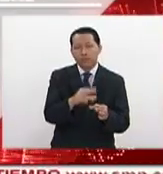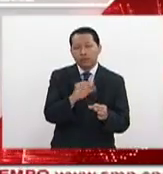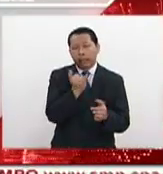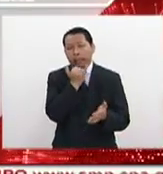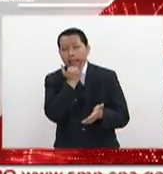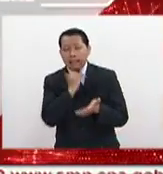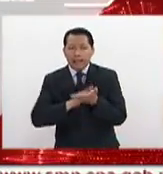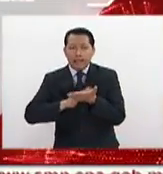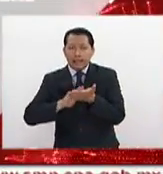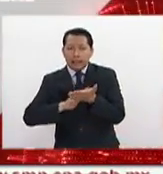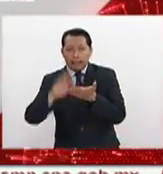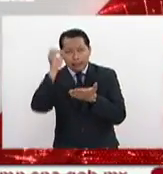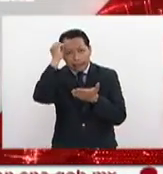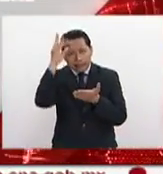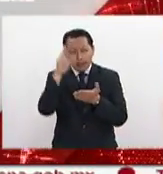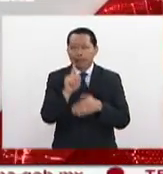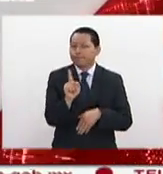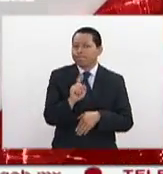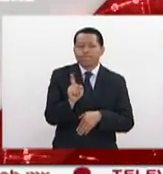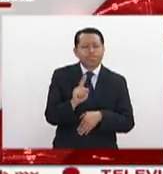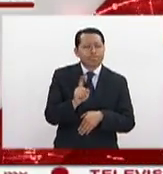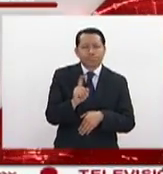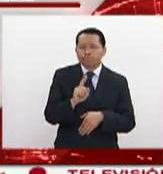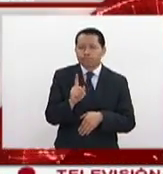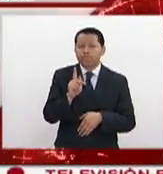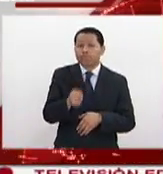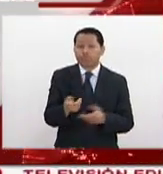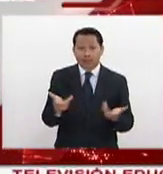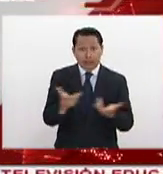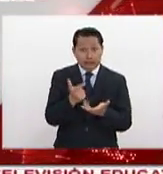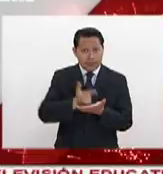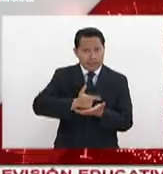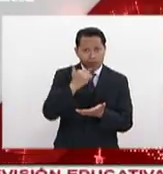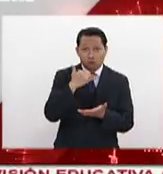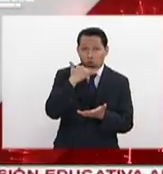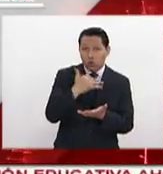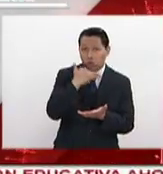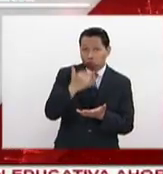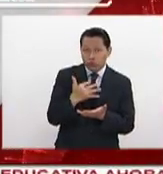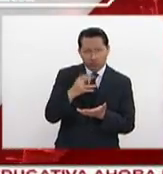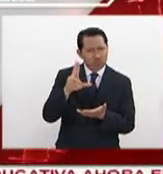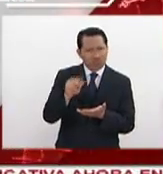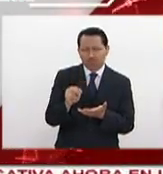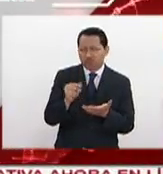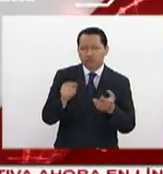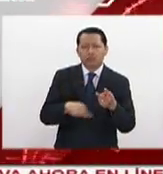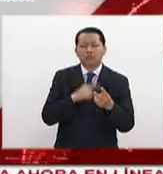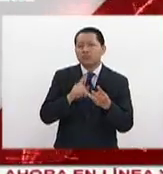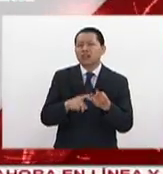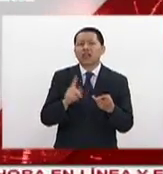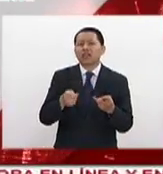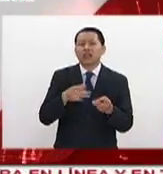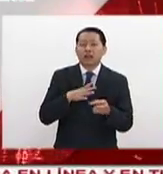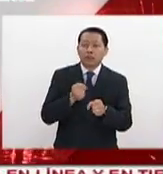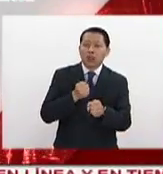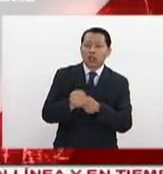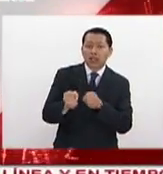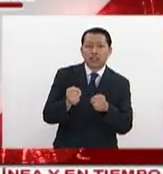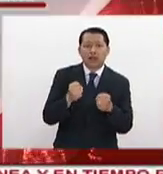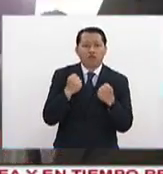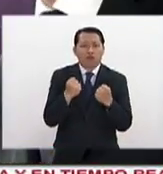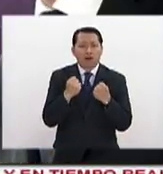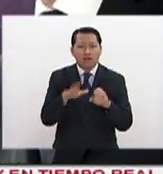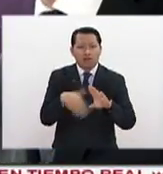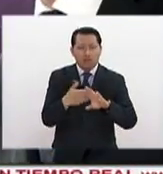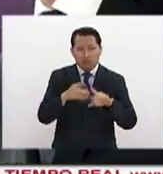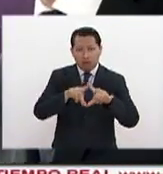olvido. Ni a quienes han cometido actos graves de corrupción, ni mucho menos a quienes han cometido violencia y delitos en nuestro